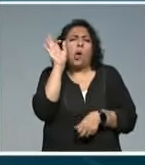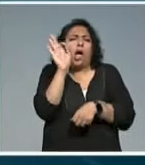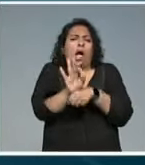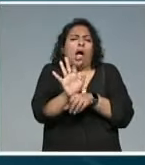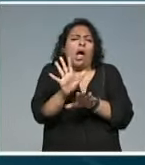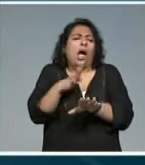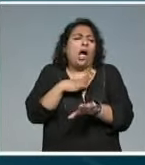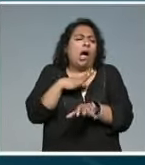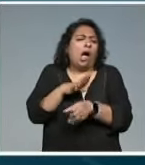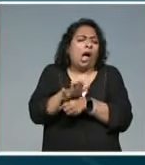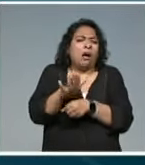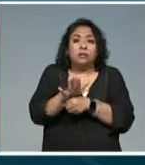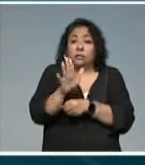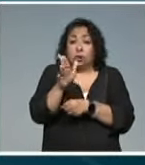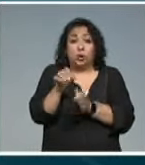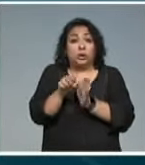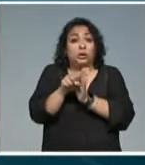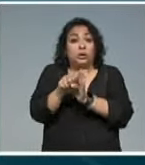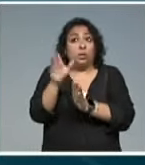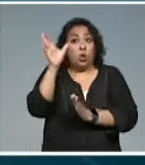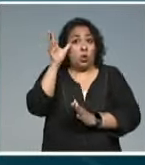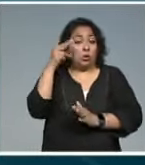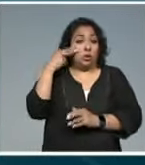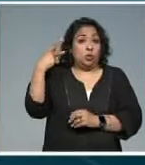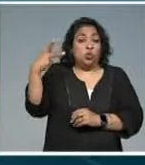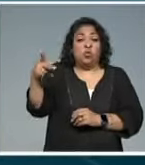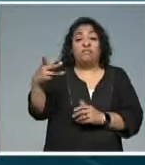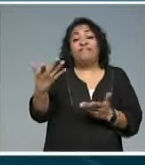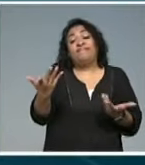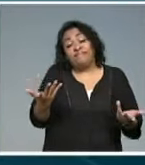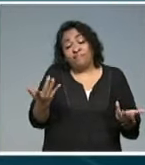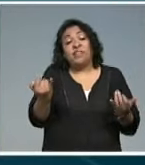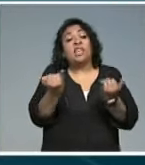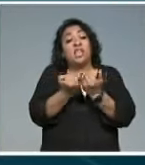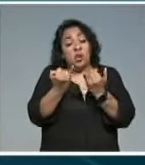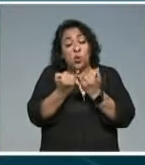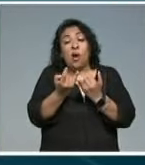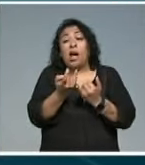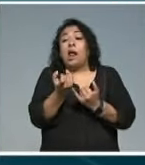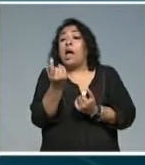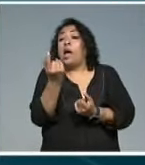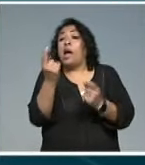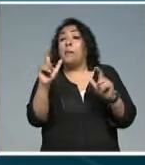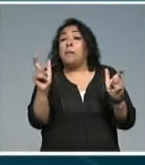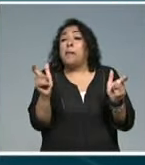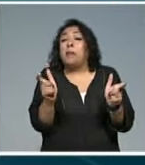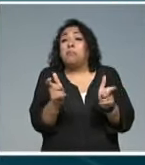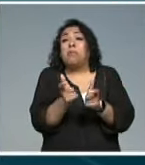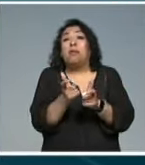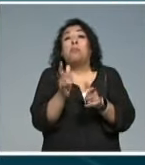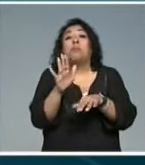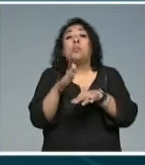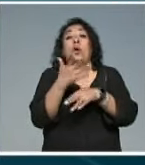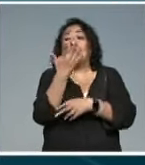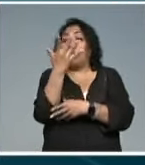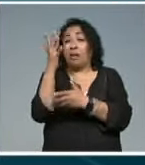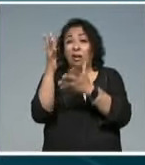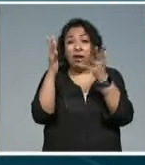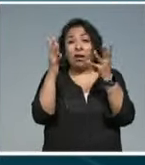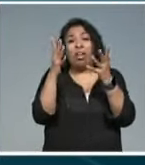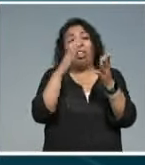protegida, es una especie muy simbólica de los chinos. Y sin embargo, también los ejemplares han disminuido porque se destruyen en sus